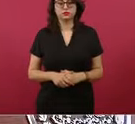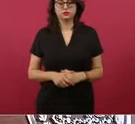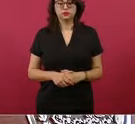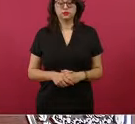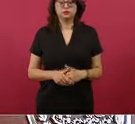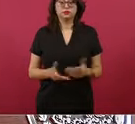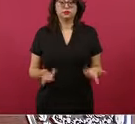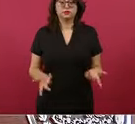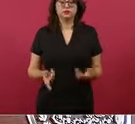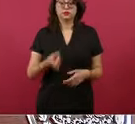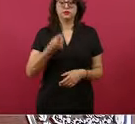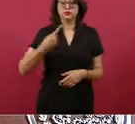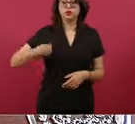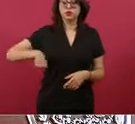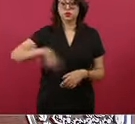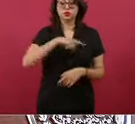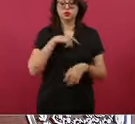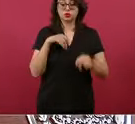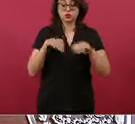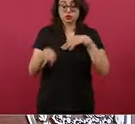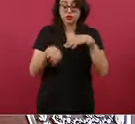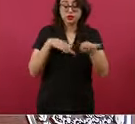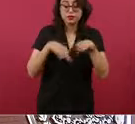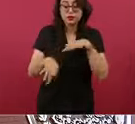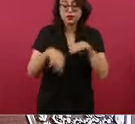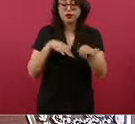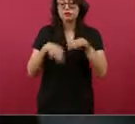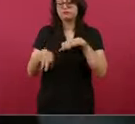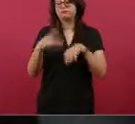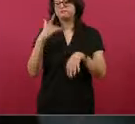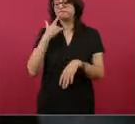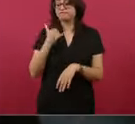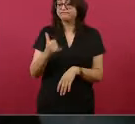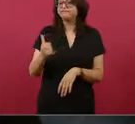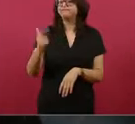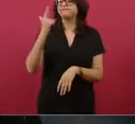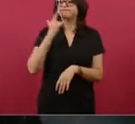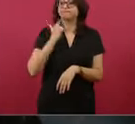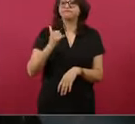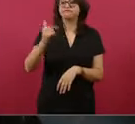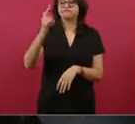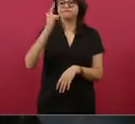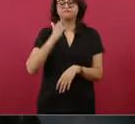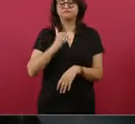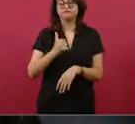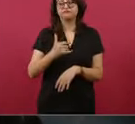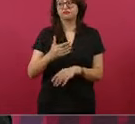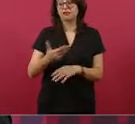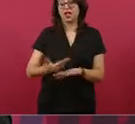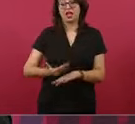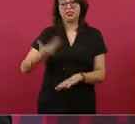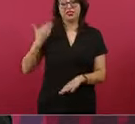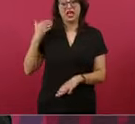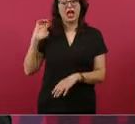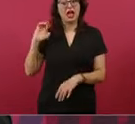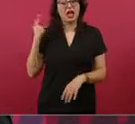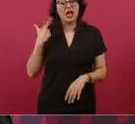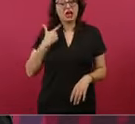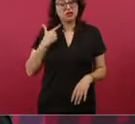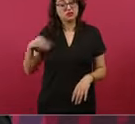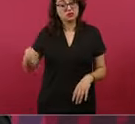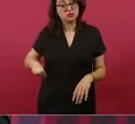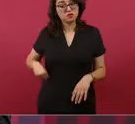reparar en daños, enderezar entuertos, terminar obras inconclusas, por